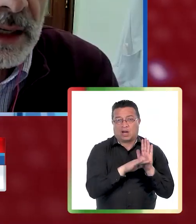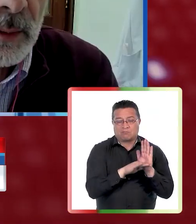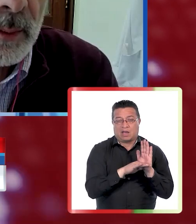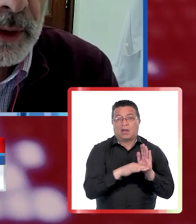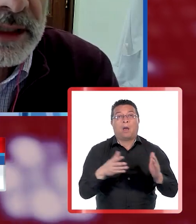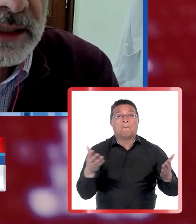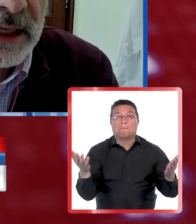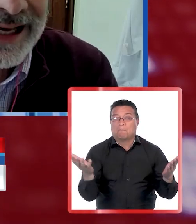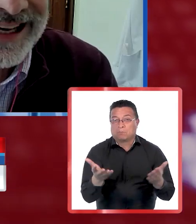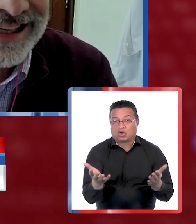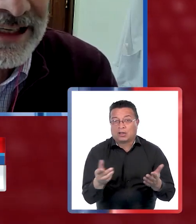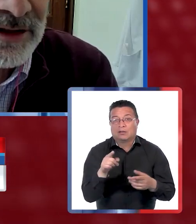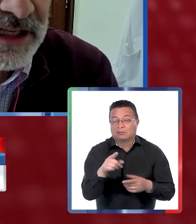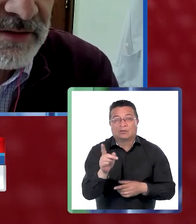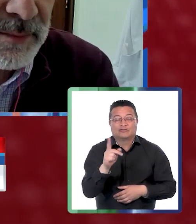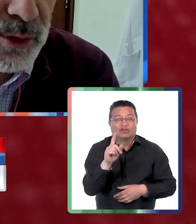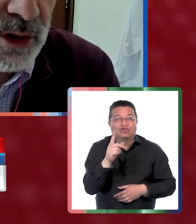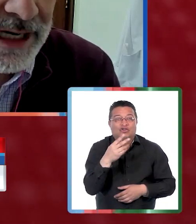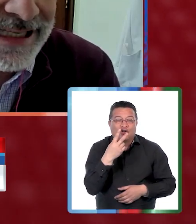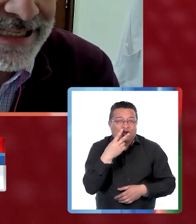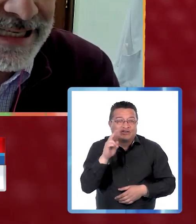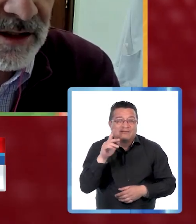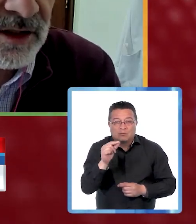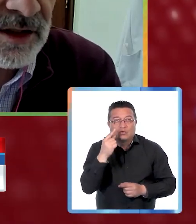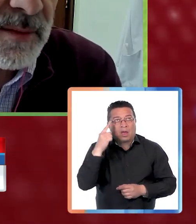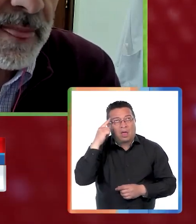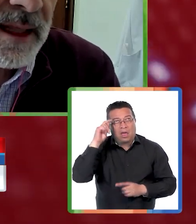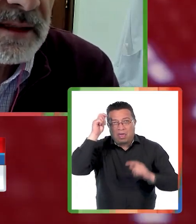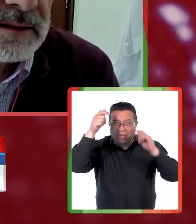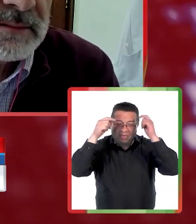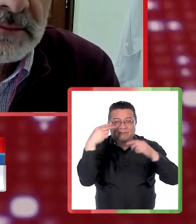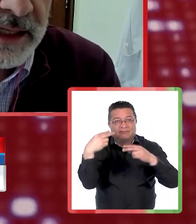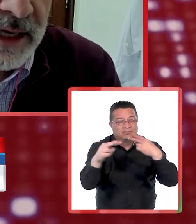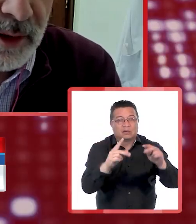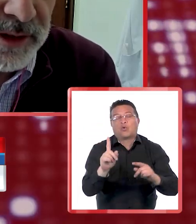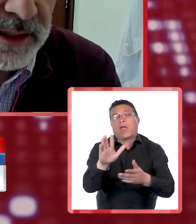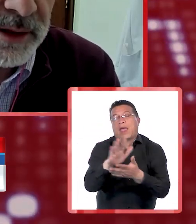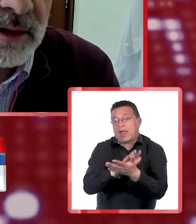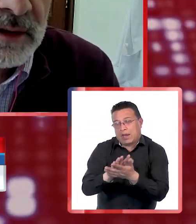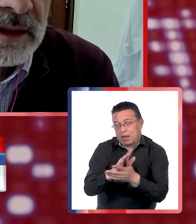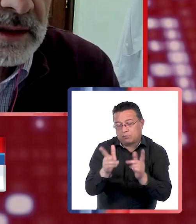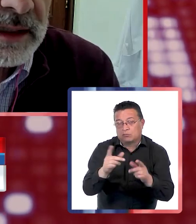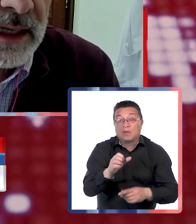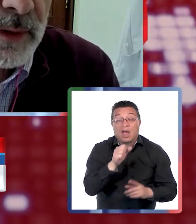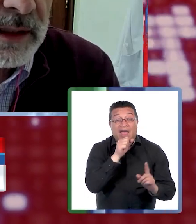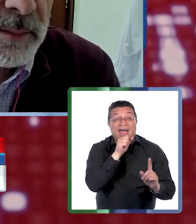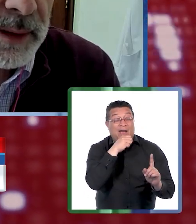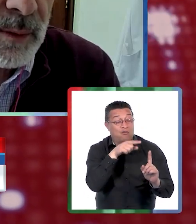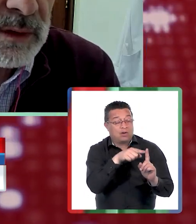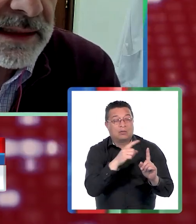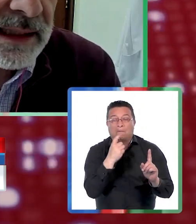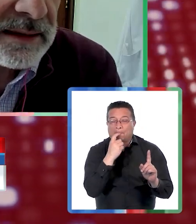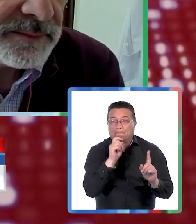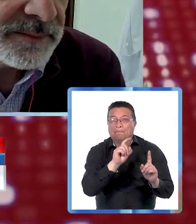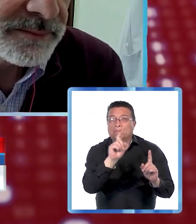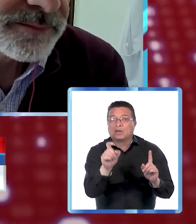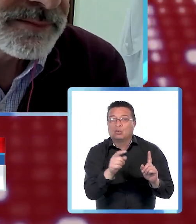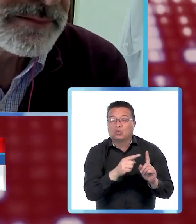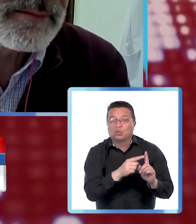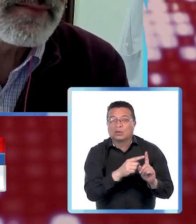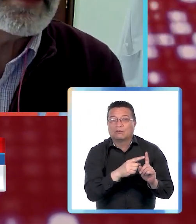programas, porque aquí nos sirve mucho el instinto, ¿no? Un ejemplo muy típico. El abuelo